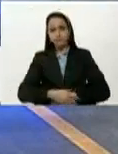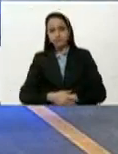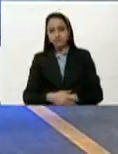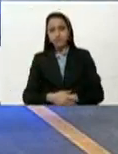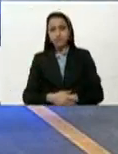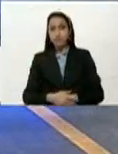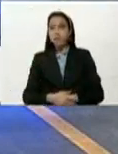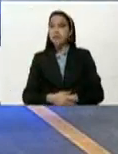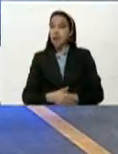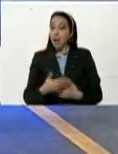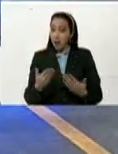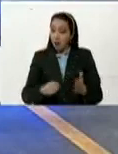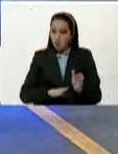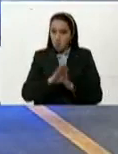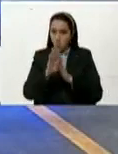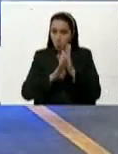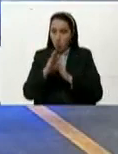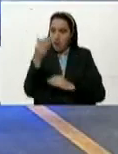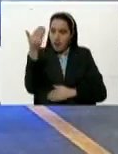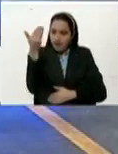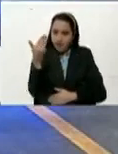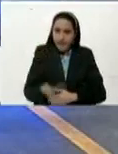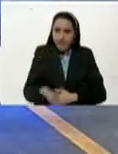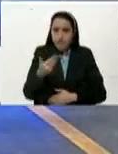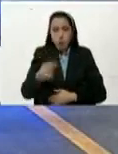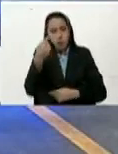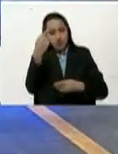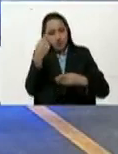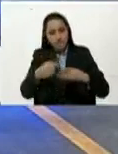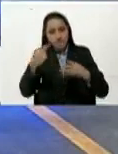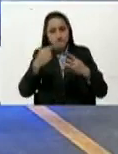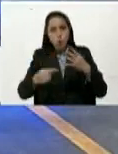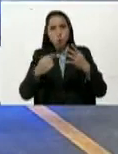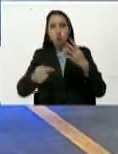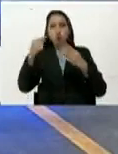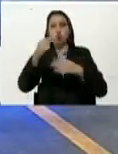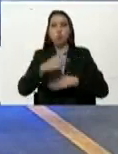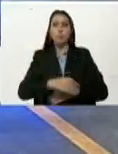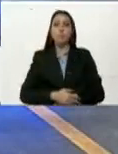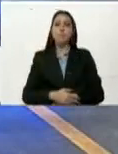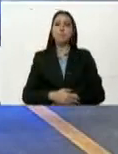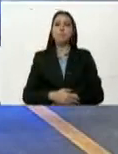bueno que genera un importante producto para